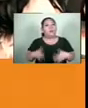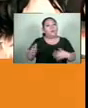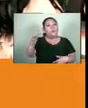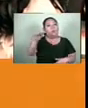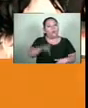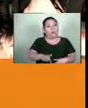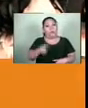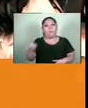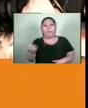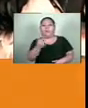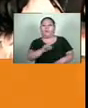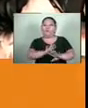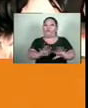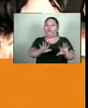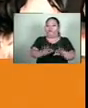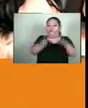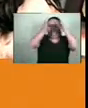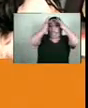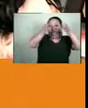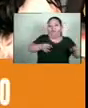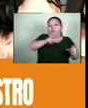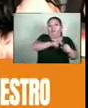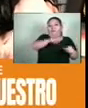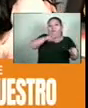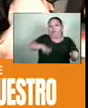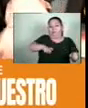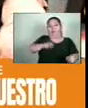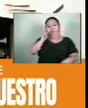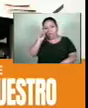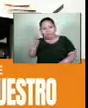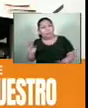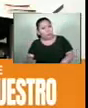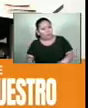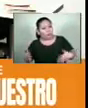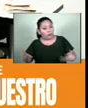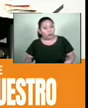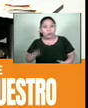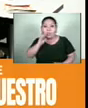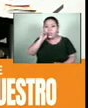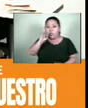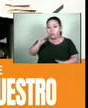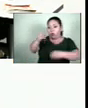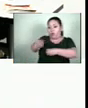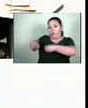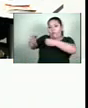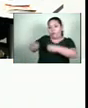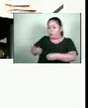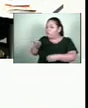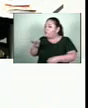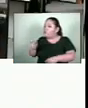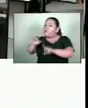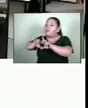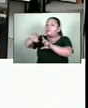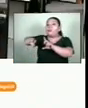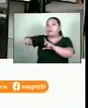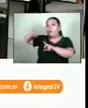Hoy son aquellos que renuncian en masa a sus puestos de trabajo los que llaman la atención. Según la Oficina Nacional de Estadísticas